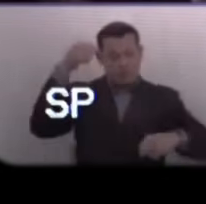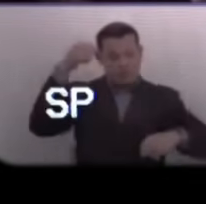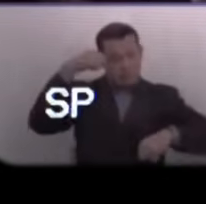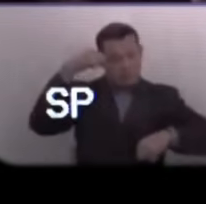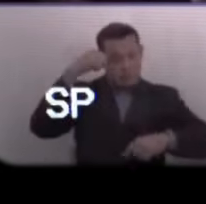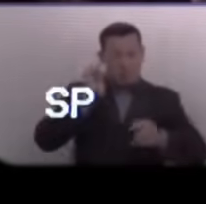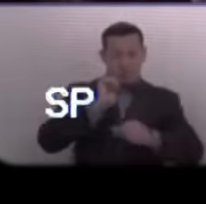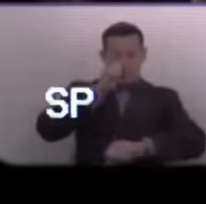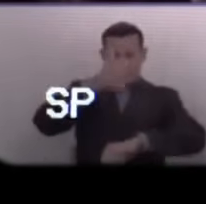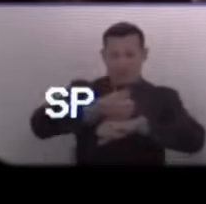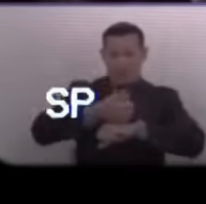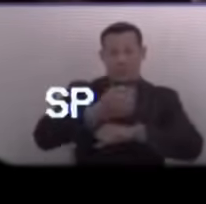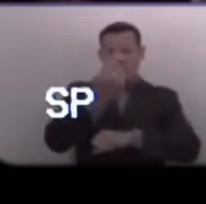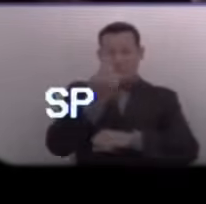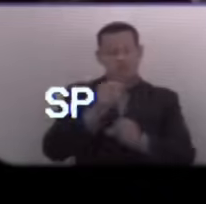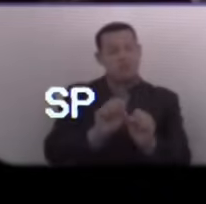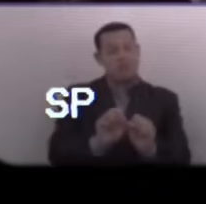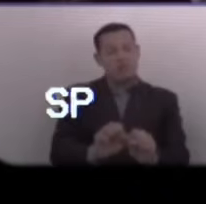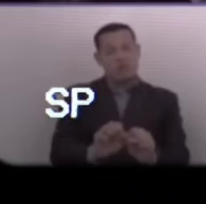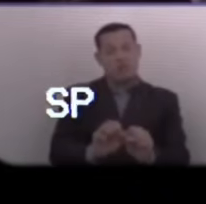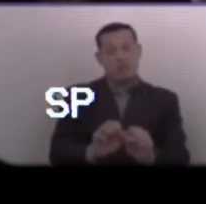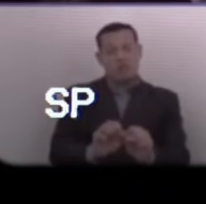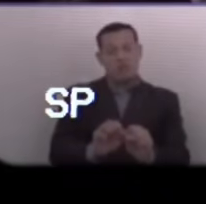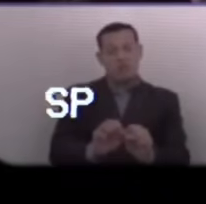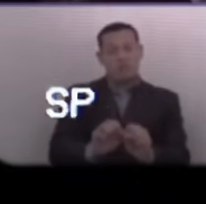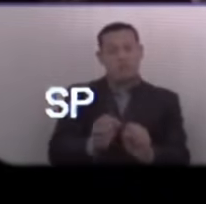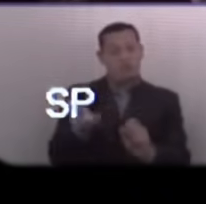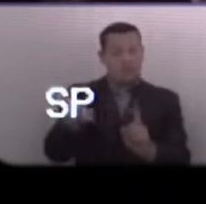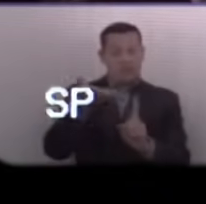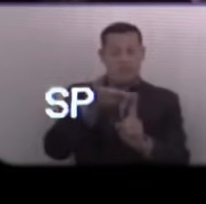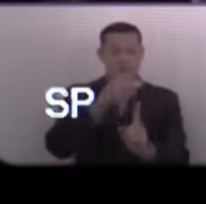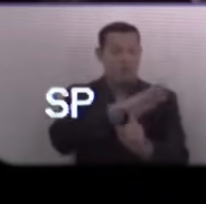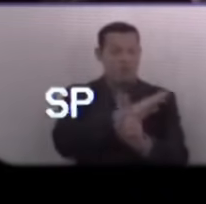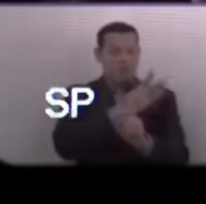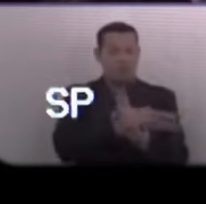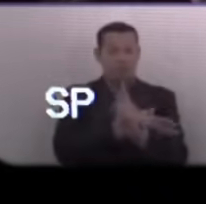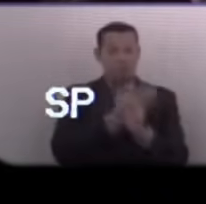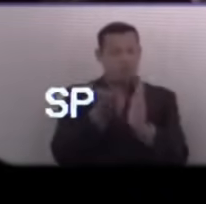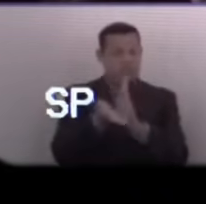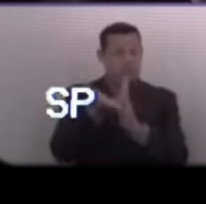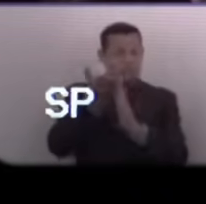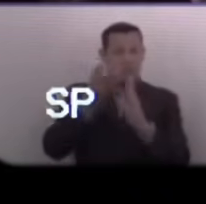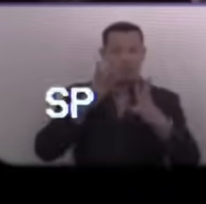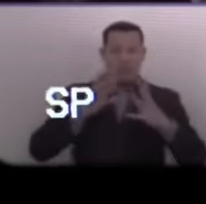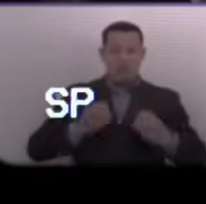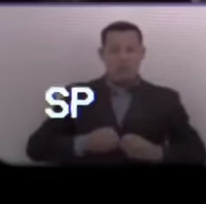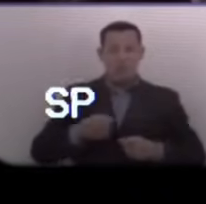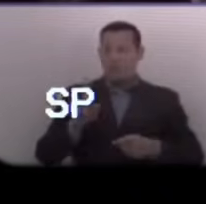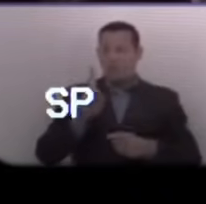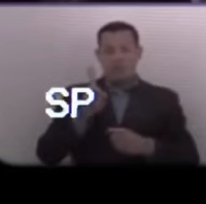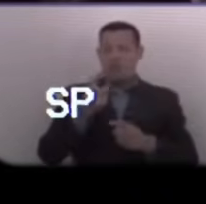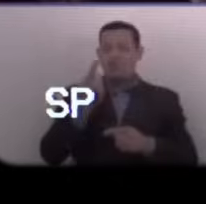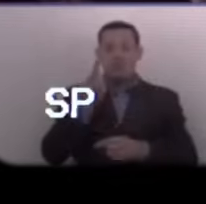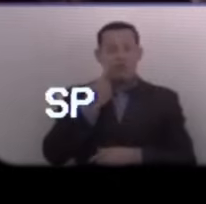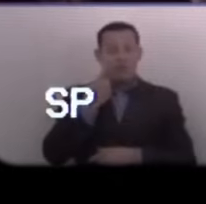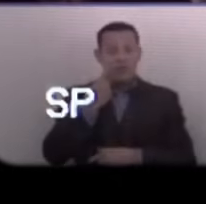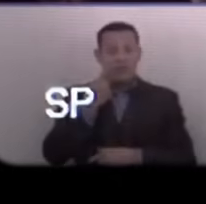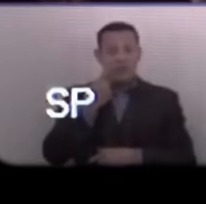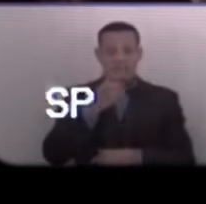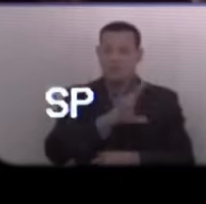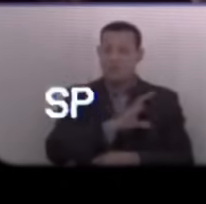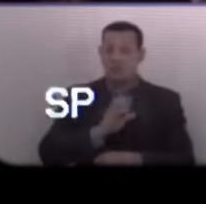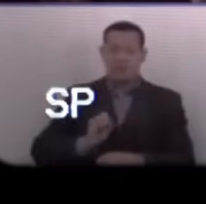quedan estas víctimas. Si damos estos poderes extraordinarios al Estado que no ha sabido cuidar a